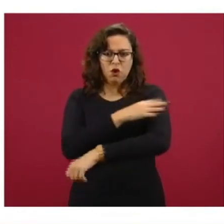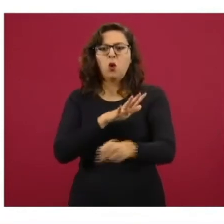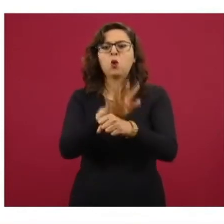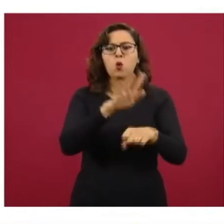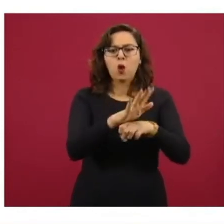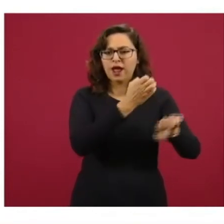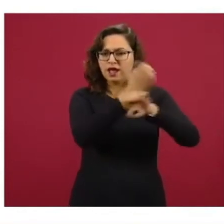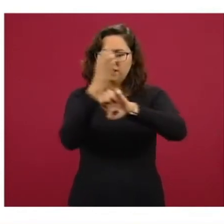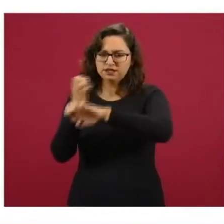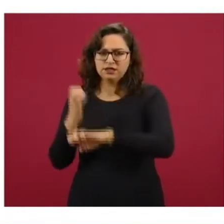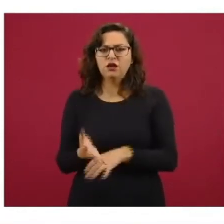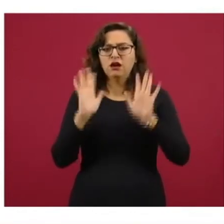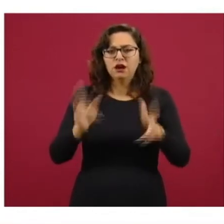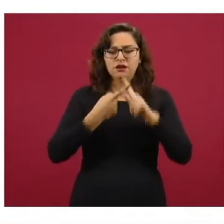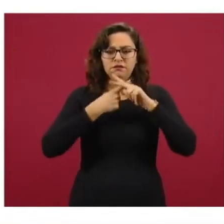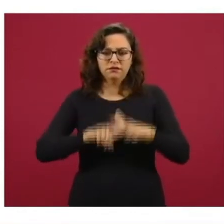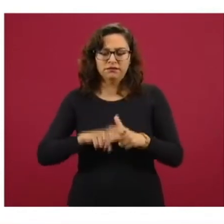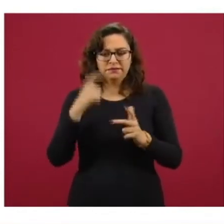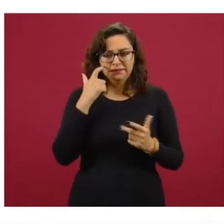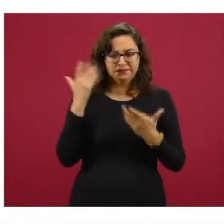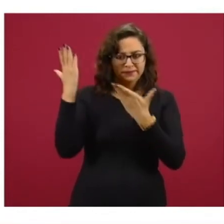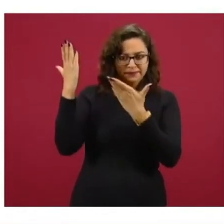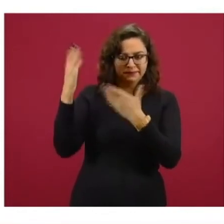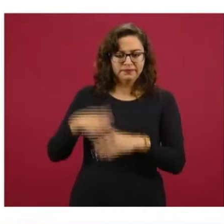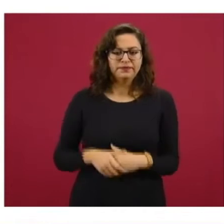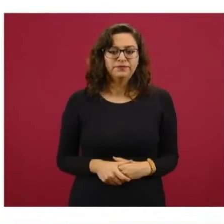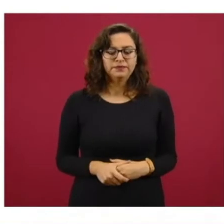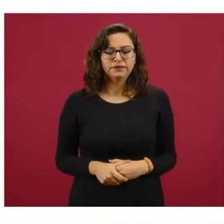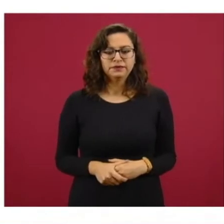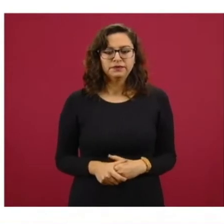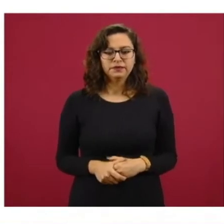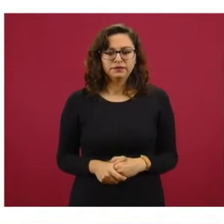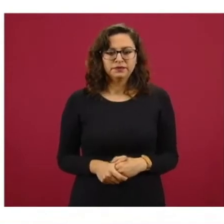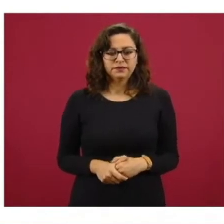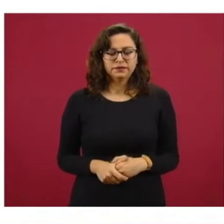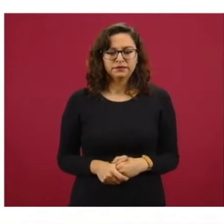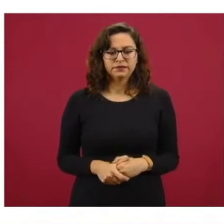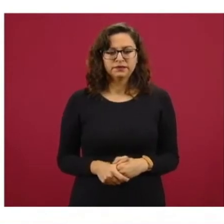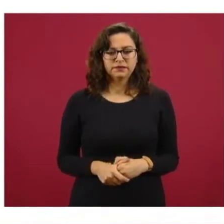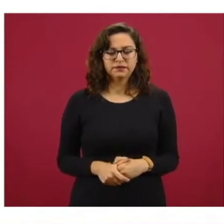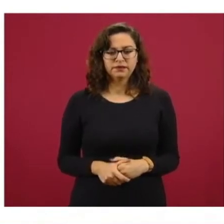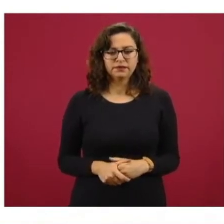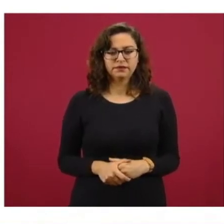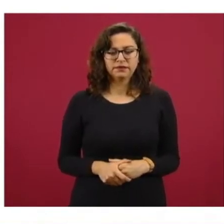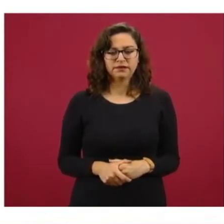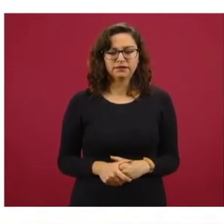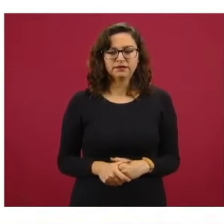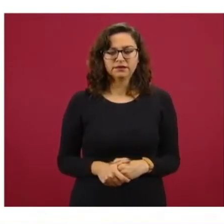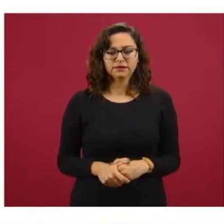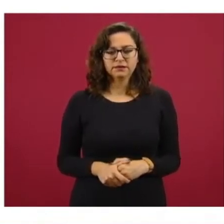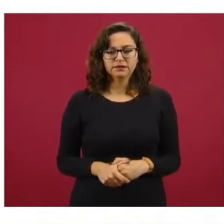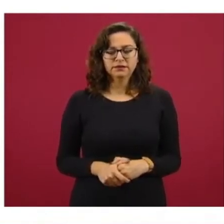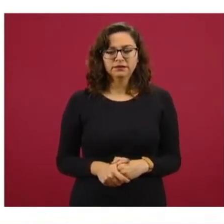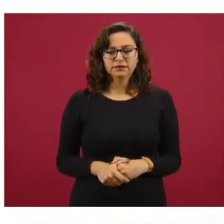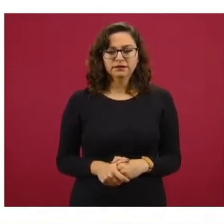Paso, Filadelfia, Fresno, Houston, Kansas, Las Vegas, Los Ángeles, Nueva